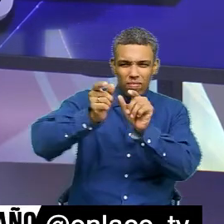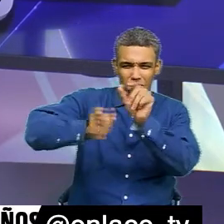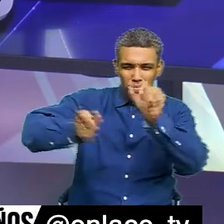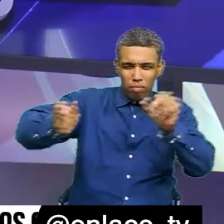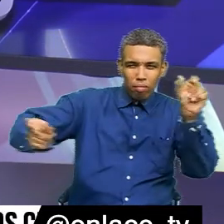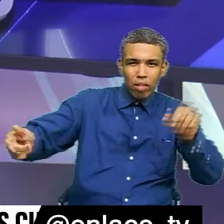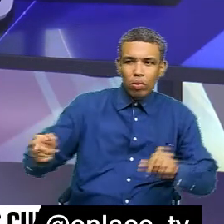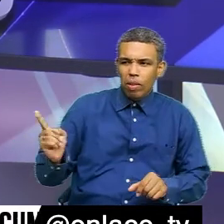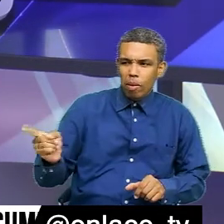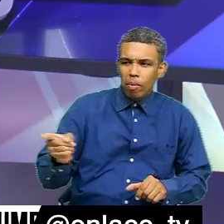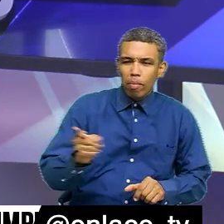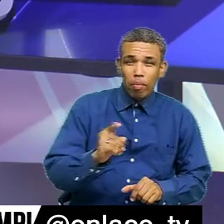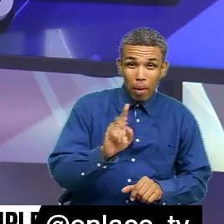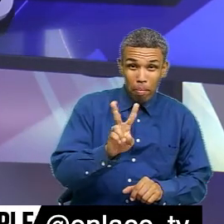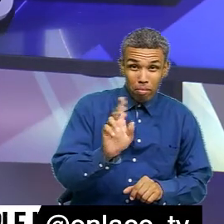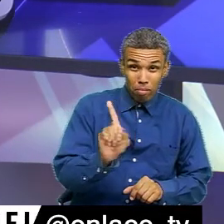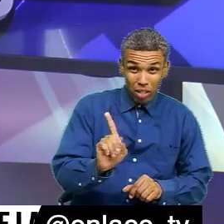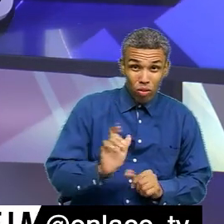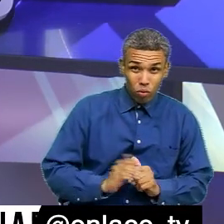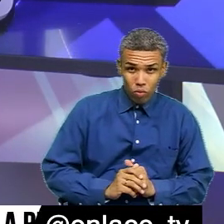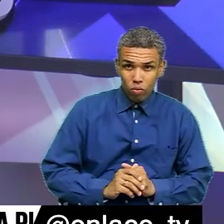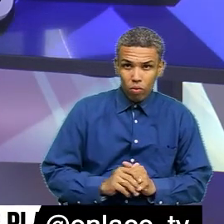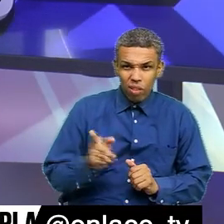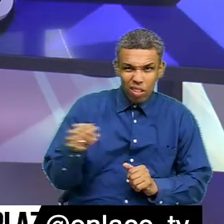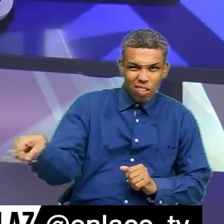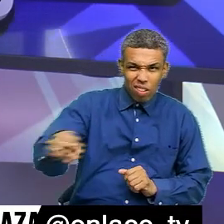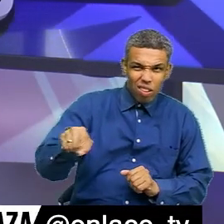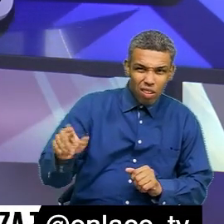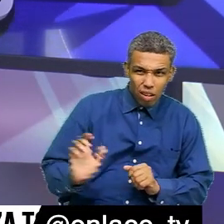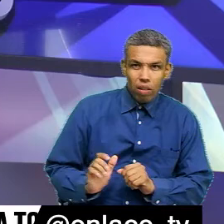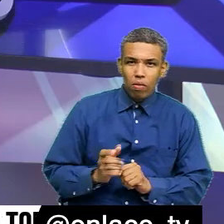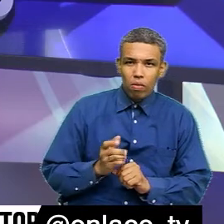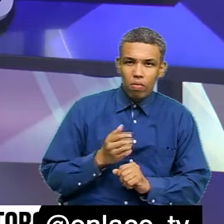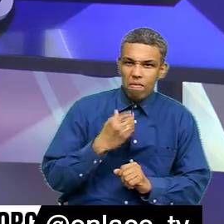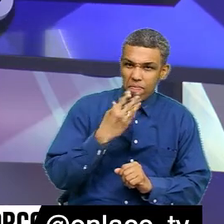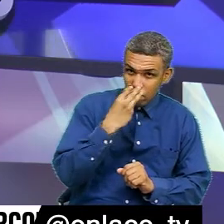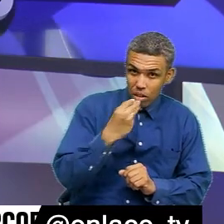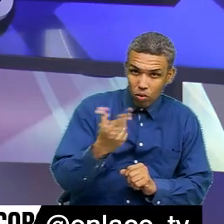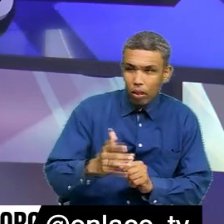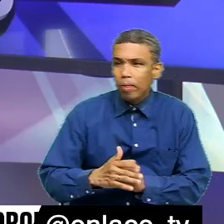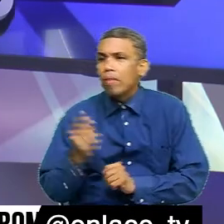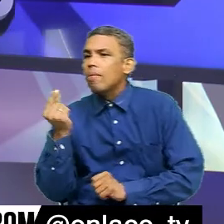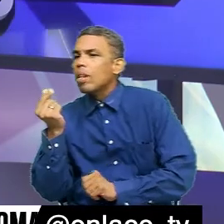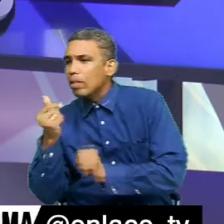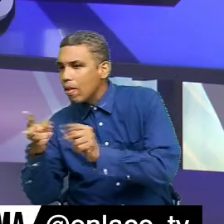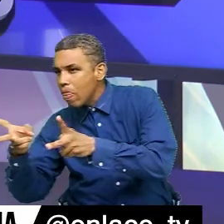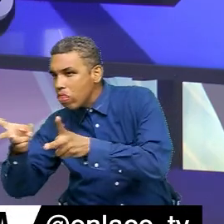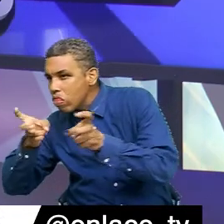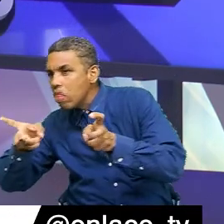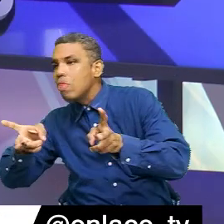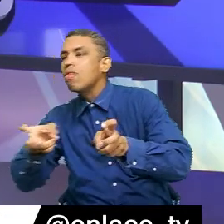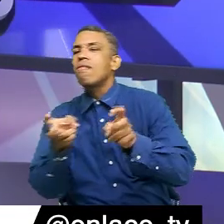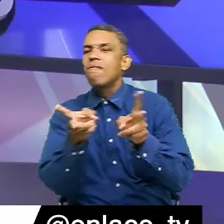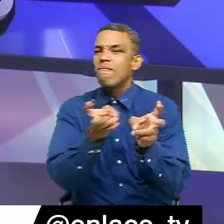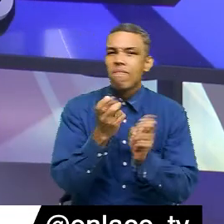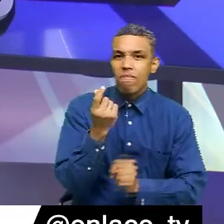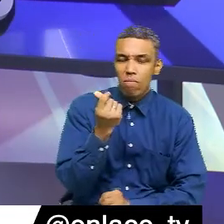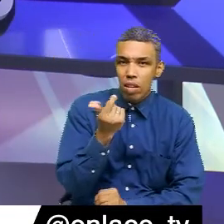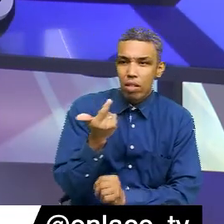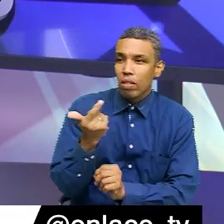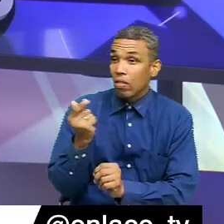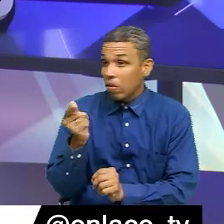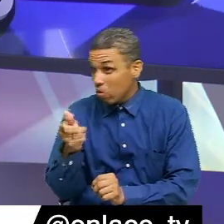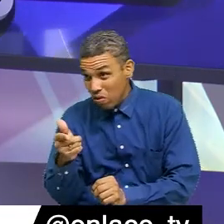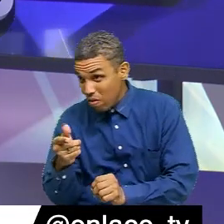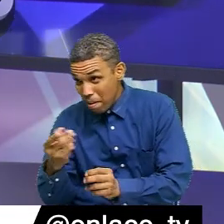Los uniformados aseguran que el golpe se dio gracias a la información suministrada por la comunidad. Nuestro director de noticias, Pedro Severiche, nos tiene